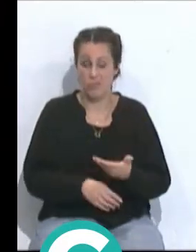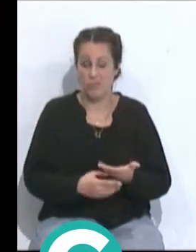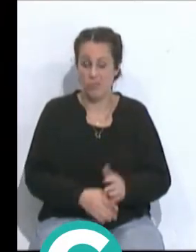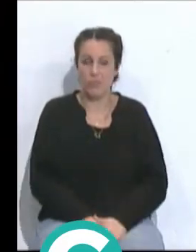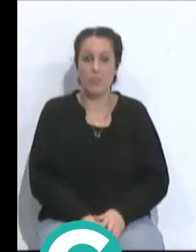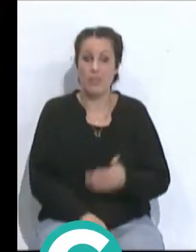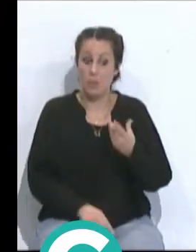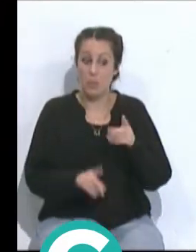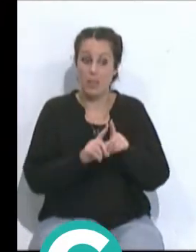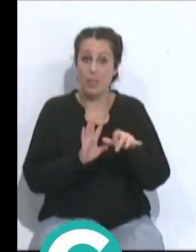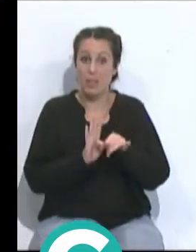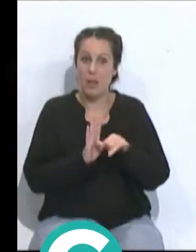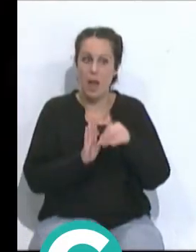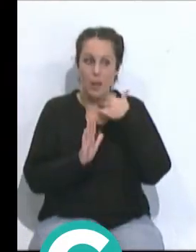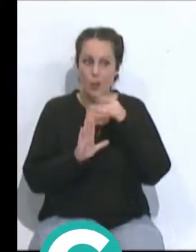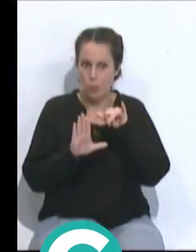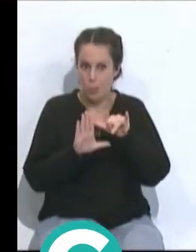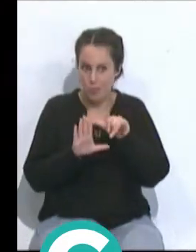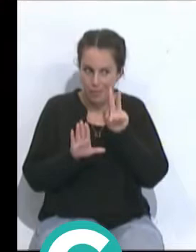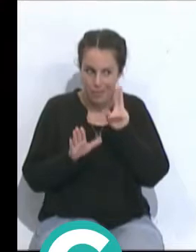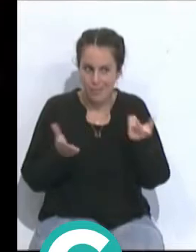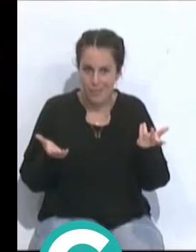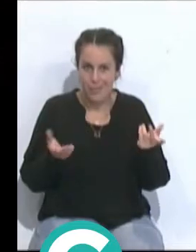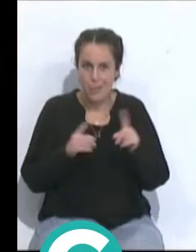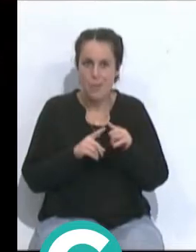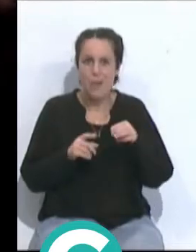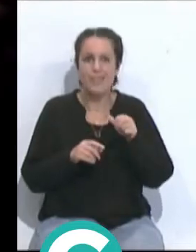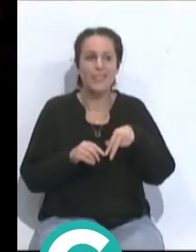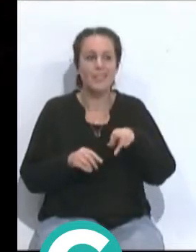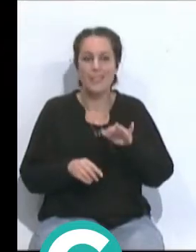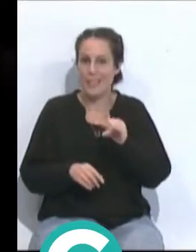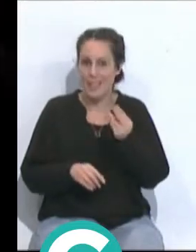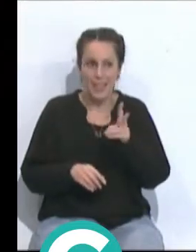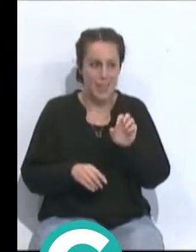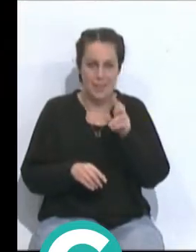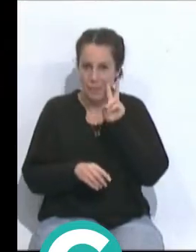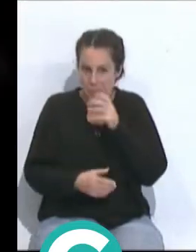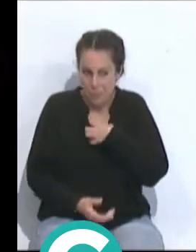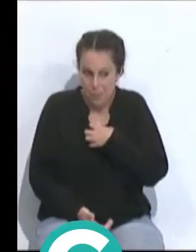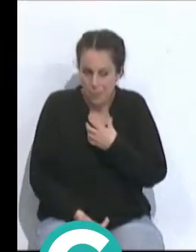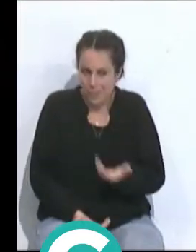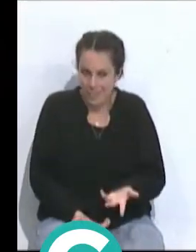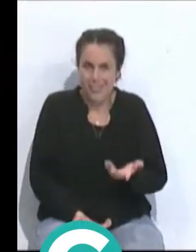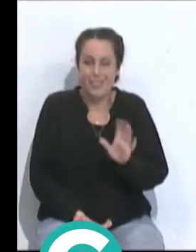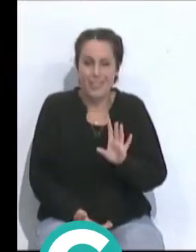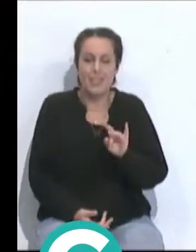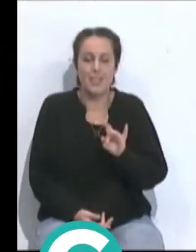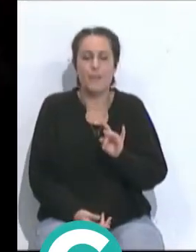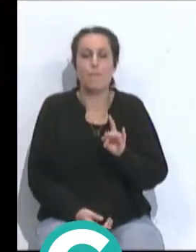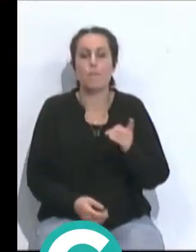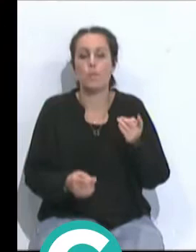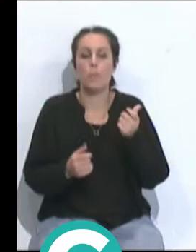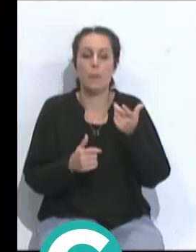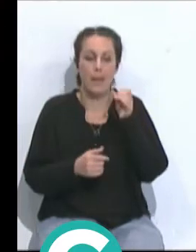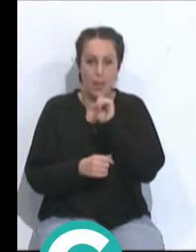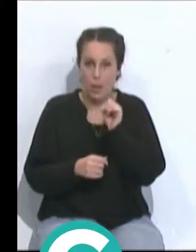Lo cercano, ¿no? Y el poder ver algo en YouTube, ¿no? Que claro. Porque Manrique no podemos verlo en YouTube, evidentemente, pero sí, ¿no? Un paso